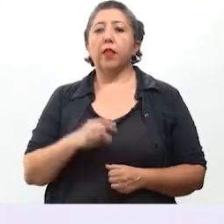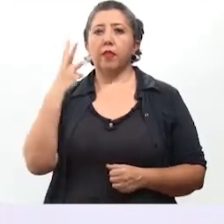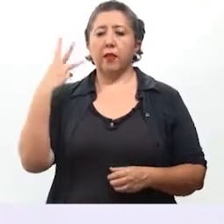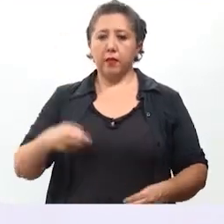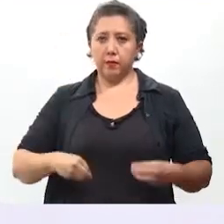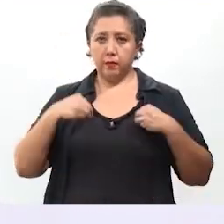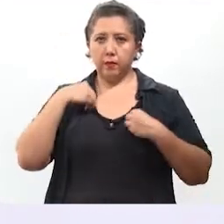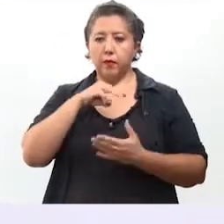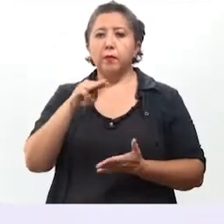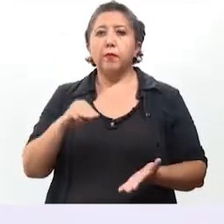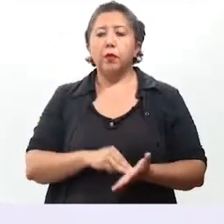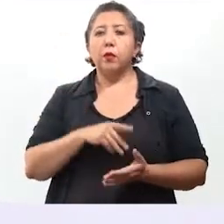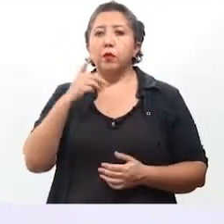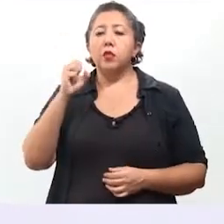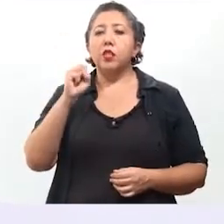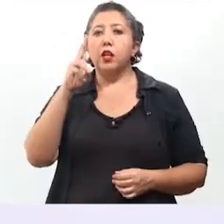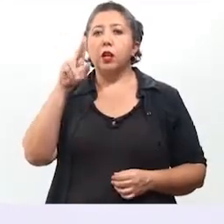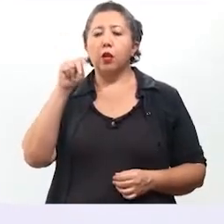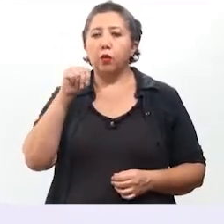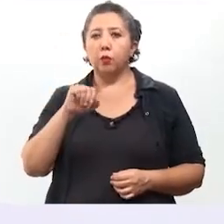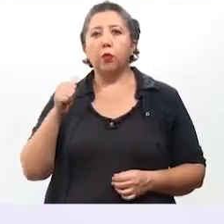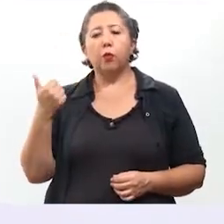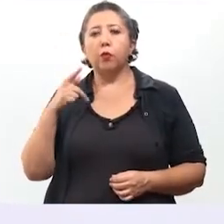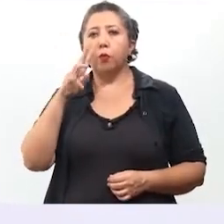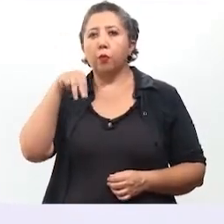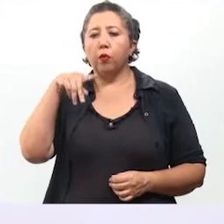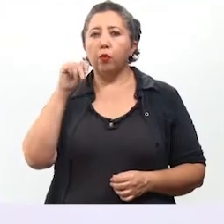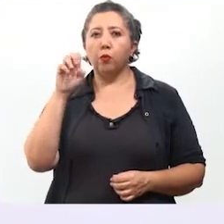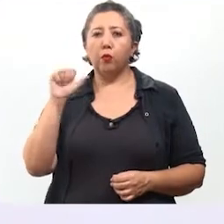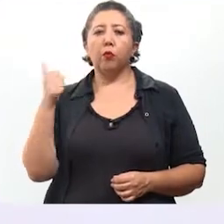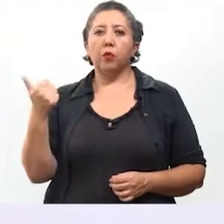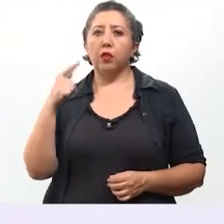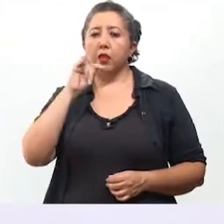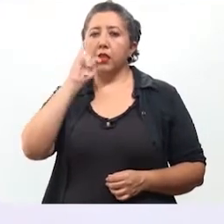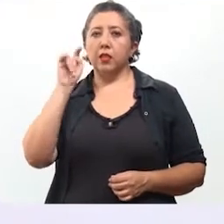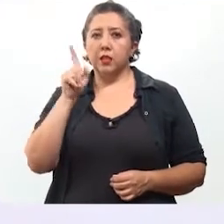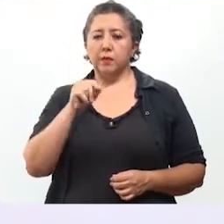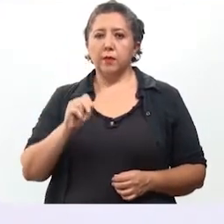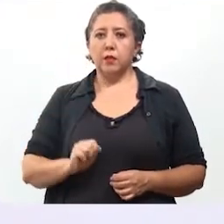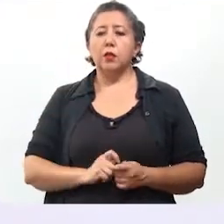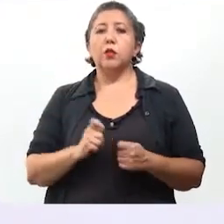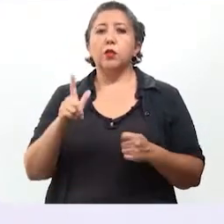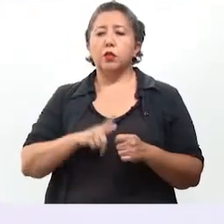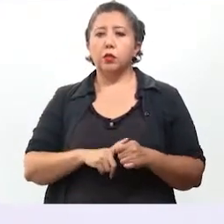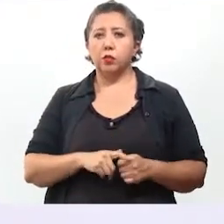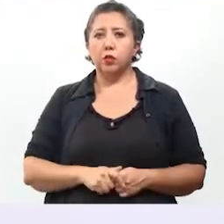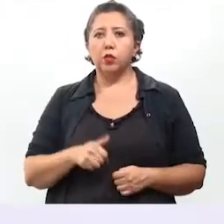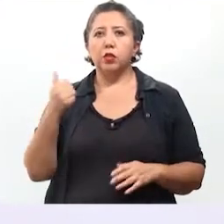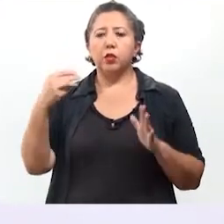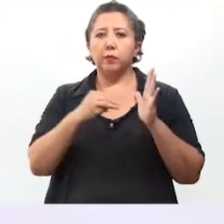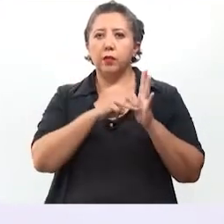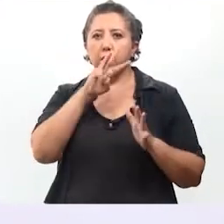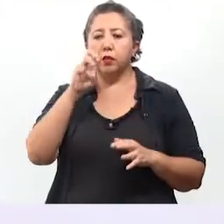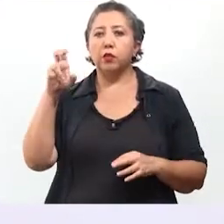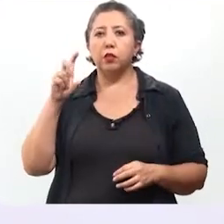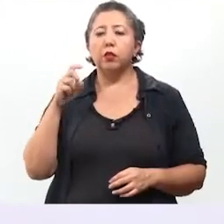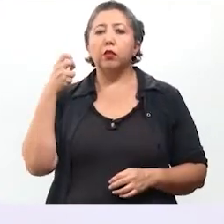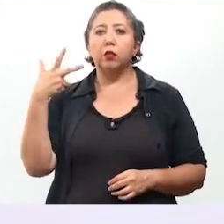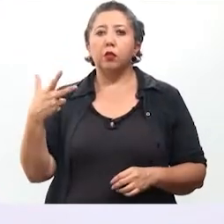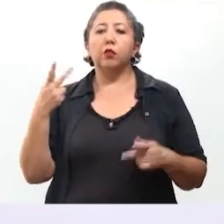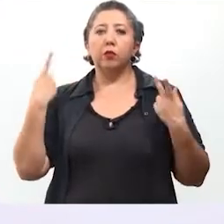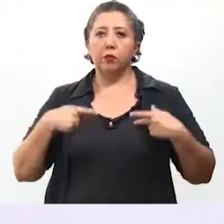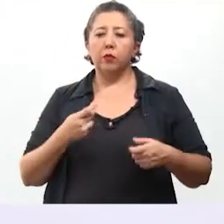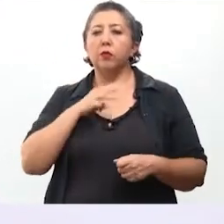3 residían en Mérida, 1 en Zacalum, 1 en Motul y 1 en Tizimín. En total, son 6.338